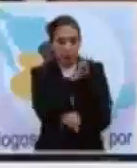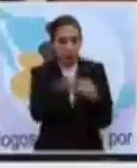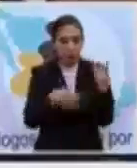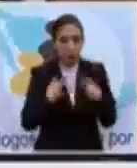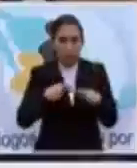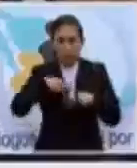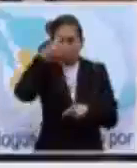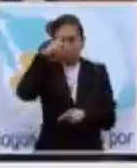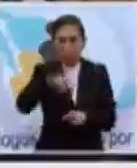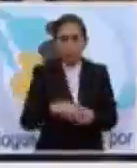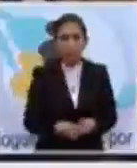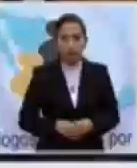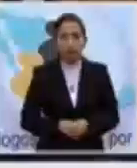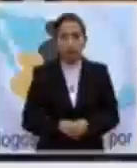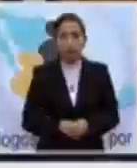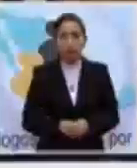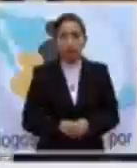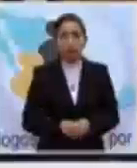los mexicanos.